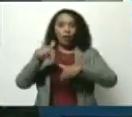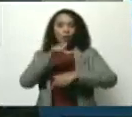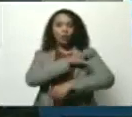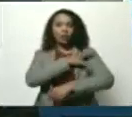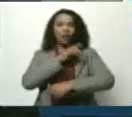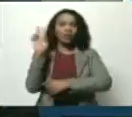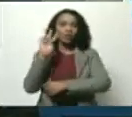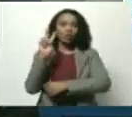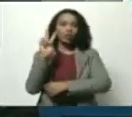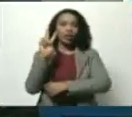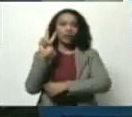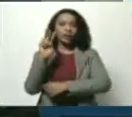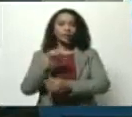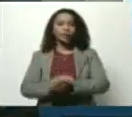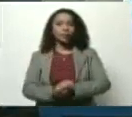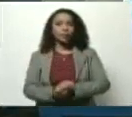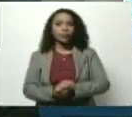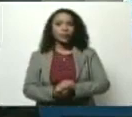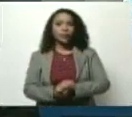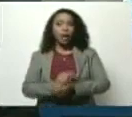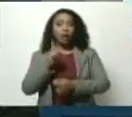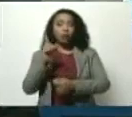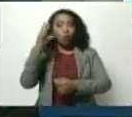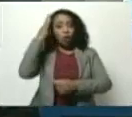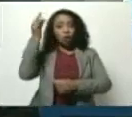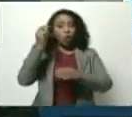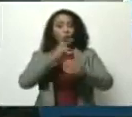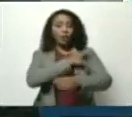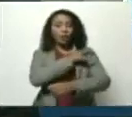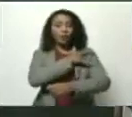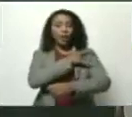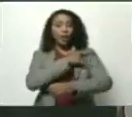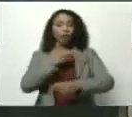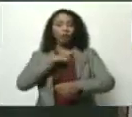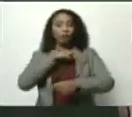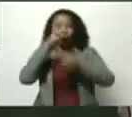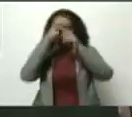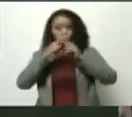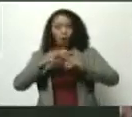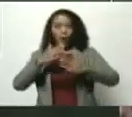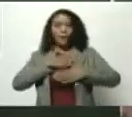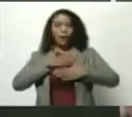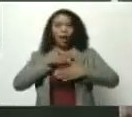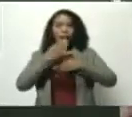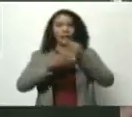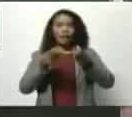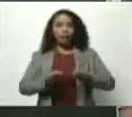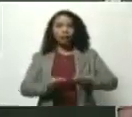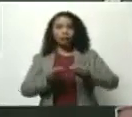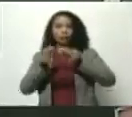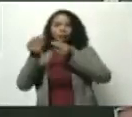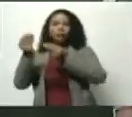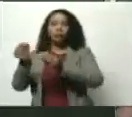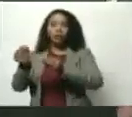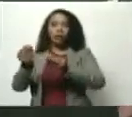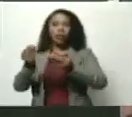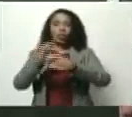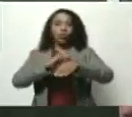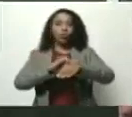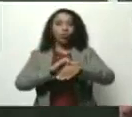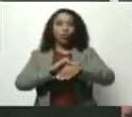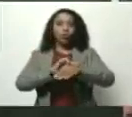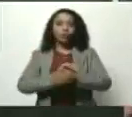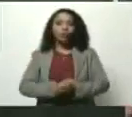venezolana de los hidrocarburos y de su consejo universitario es un honor para mí hacer la entrega de este doctorado honoris causa